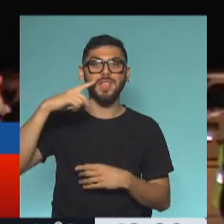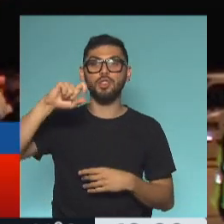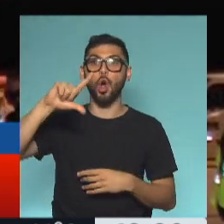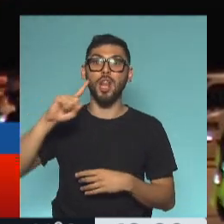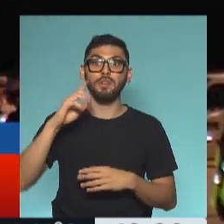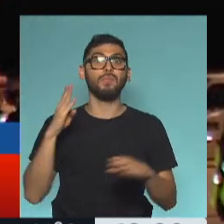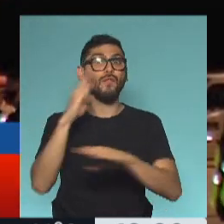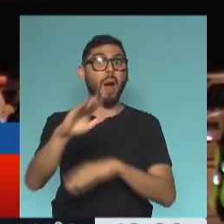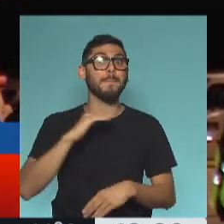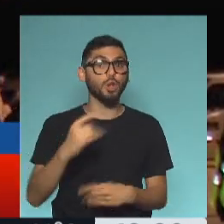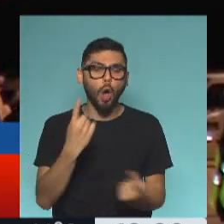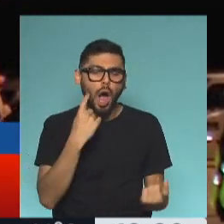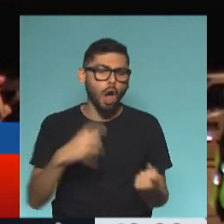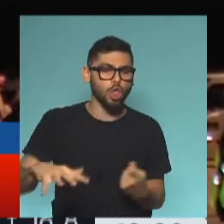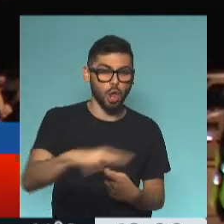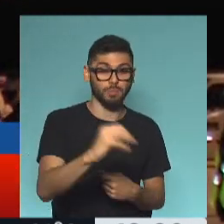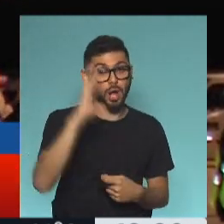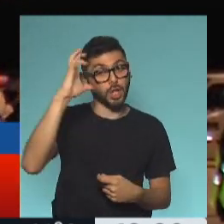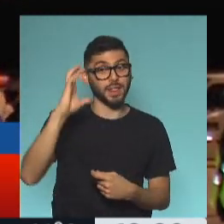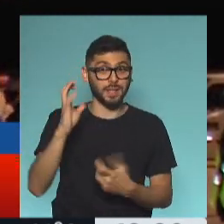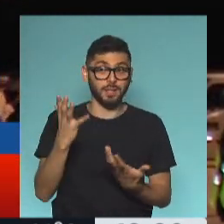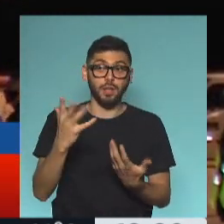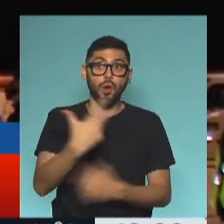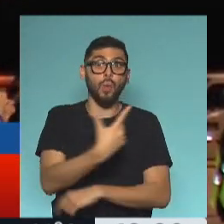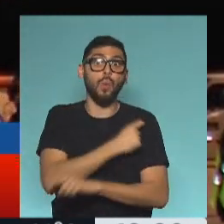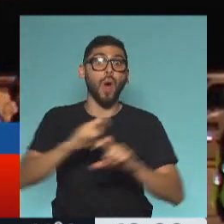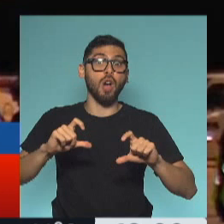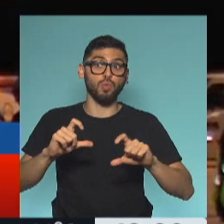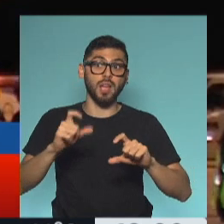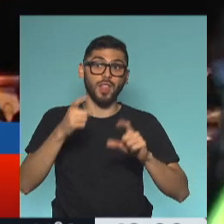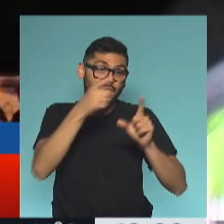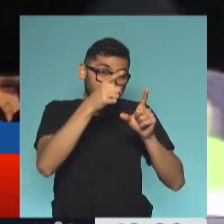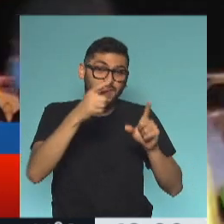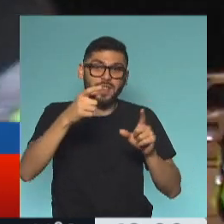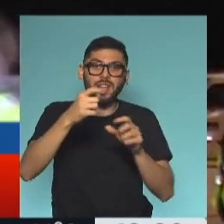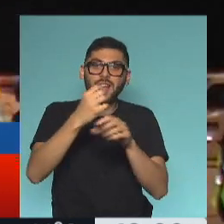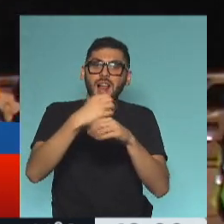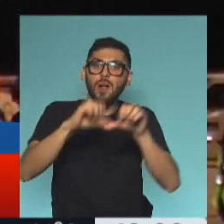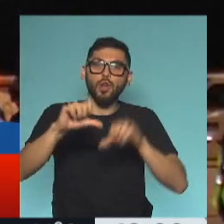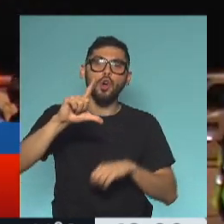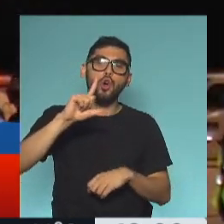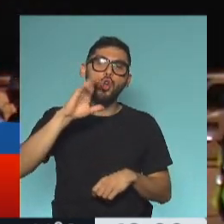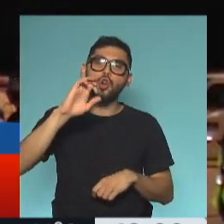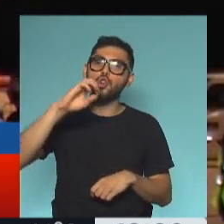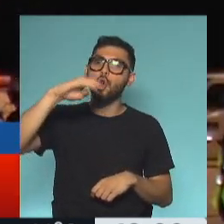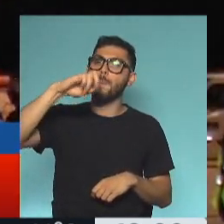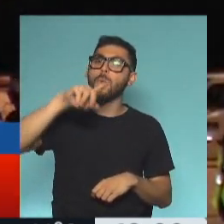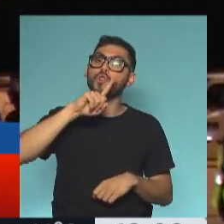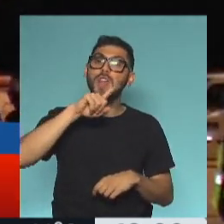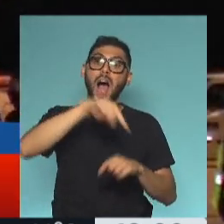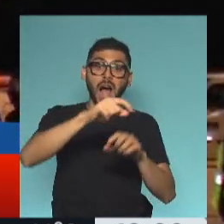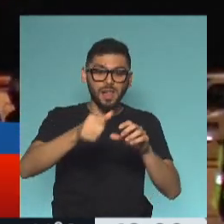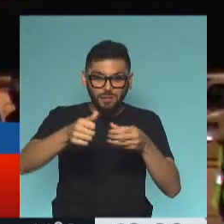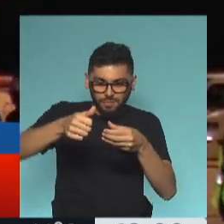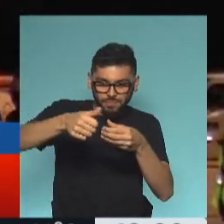seguimiento ahí muy personalizado, porque recordemos que vienen desde ahí las vacunas de AstraZeneca. Uh-huh. En el laboratorio Liomont es donde se envasa el principio activo